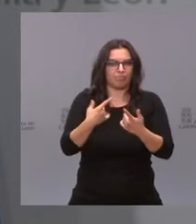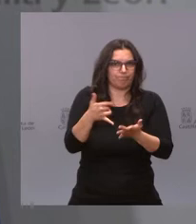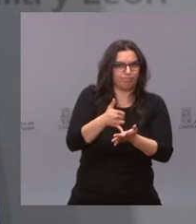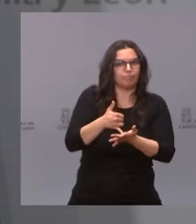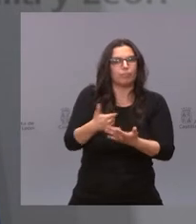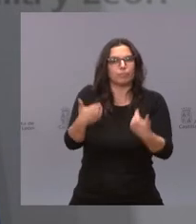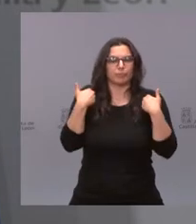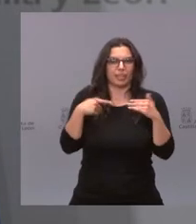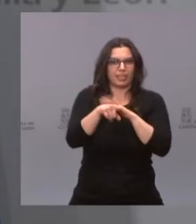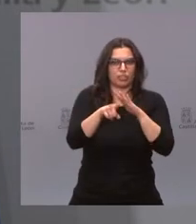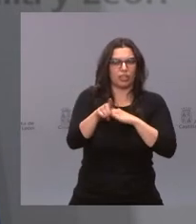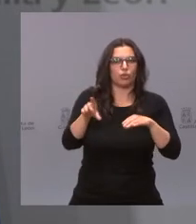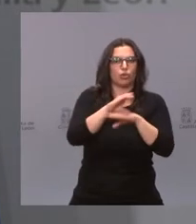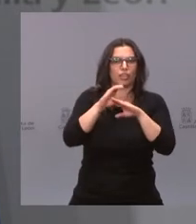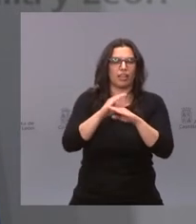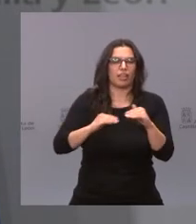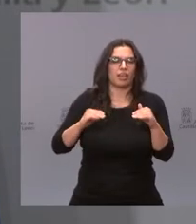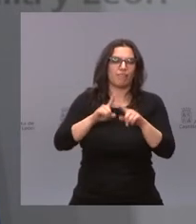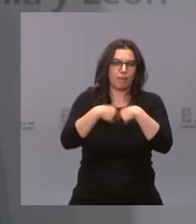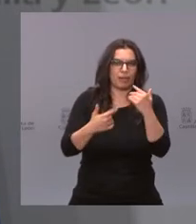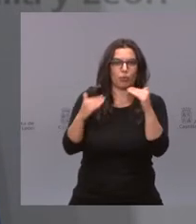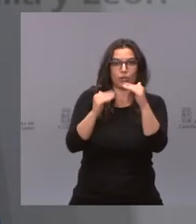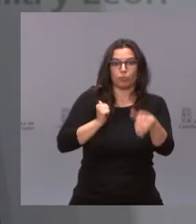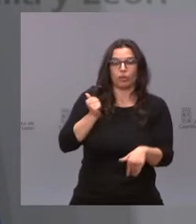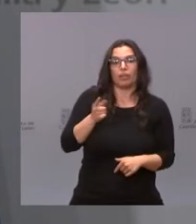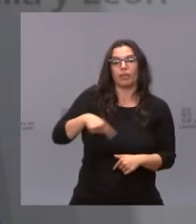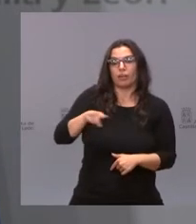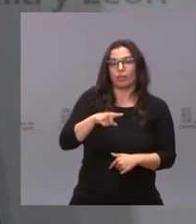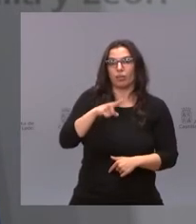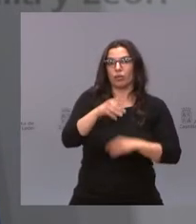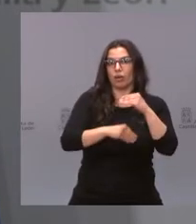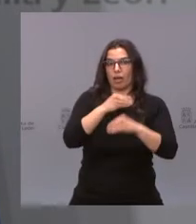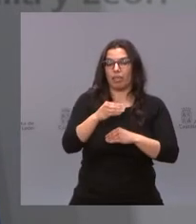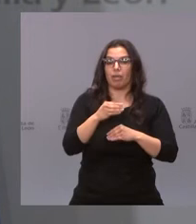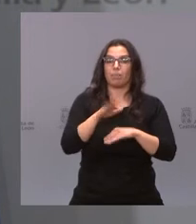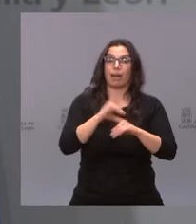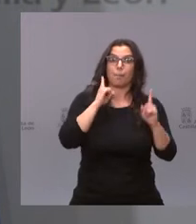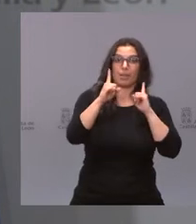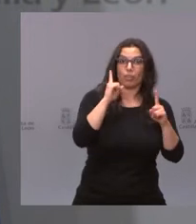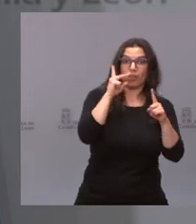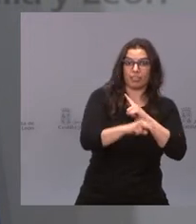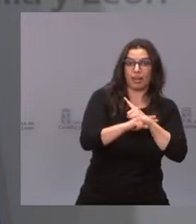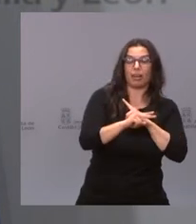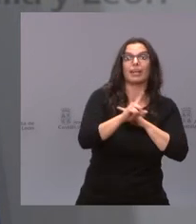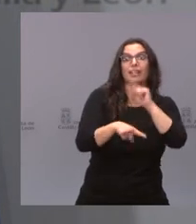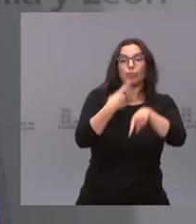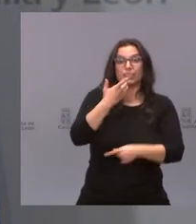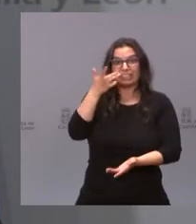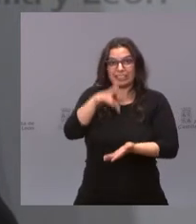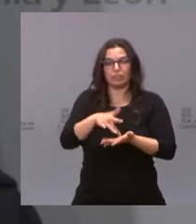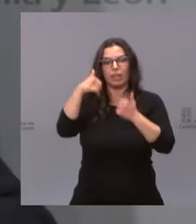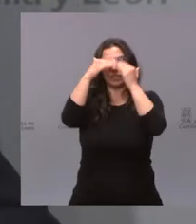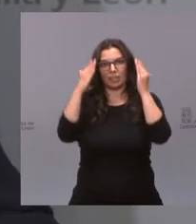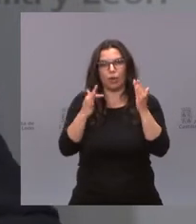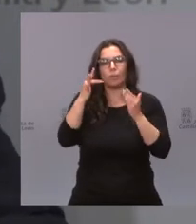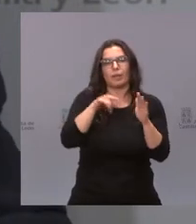de Familia e Igualdad de Oportunidades y actúan desde los ámbitos tanto de la prevención como desde la atención y la orientación